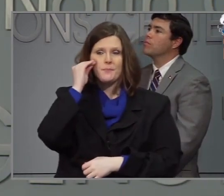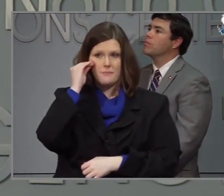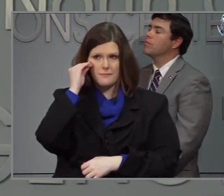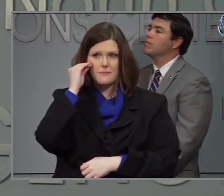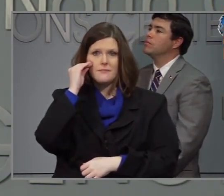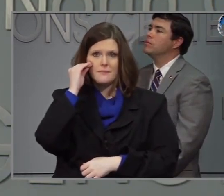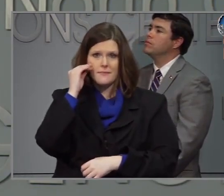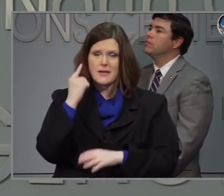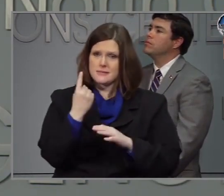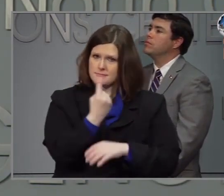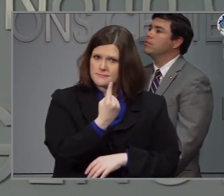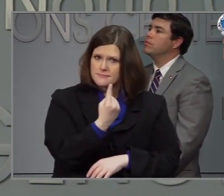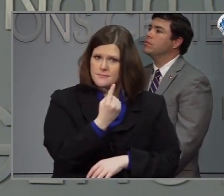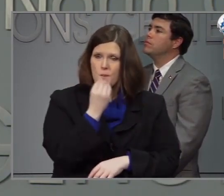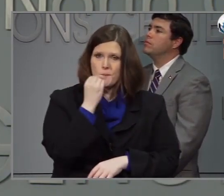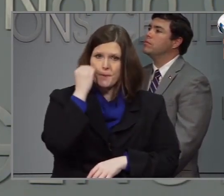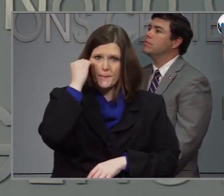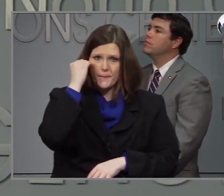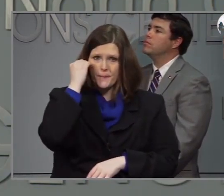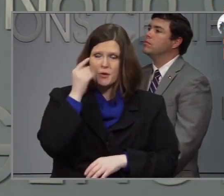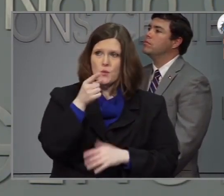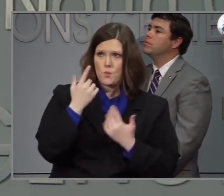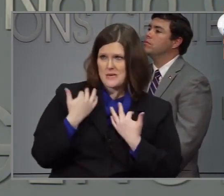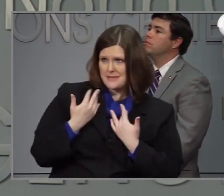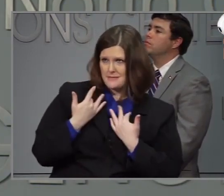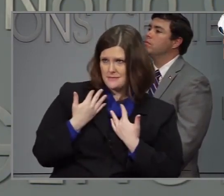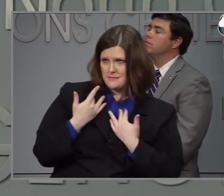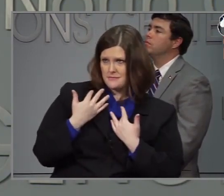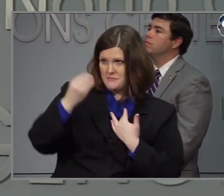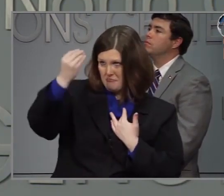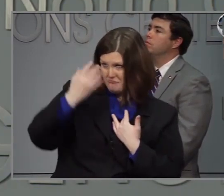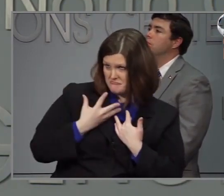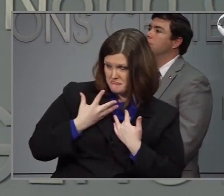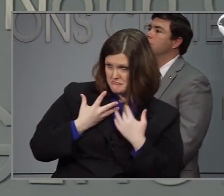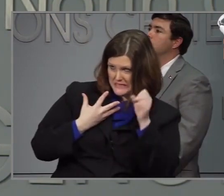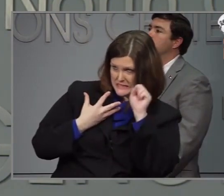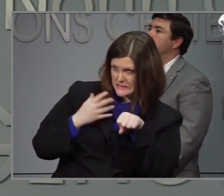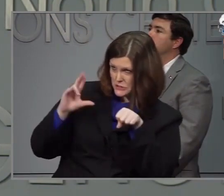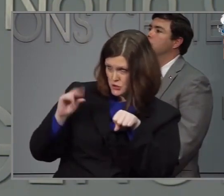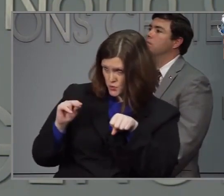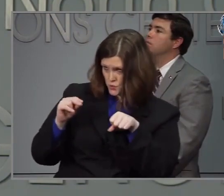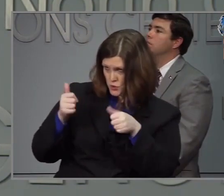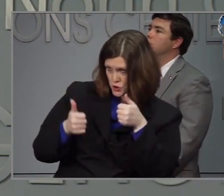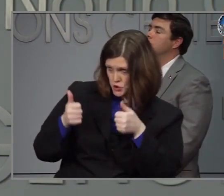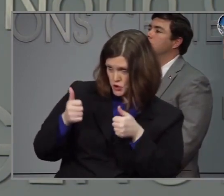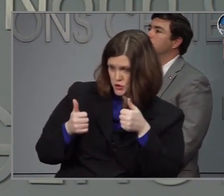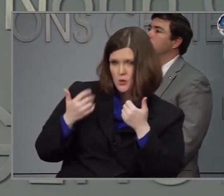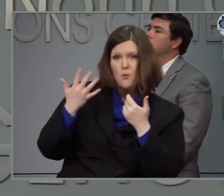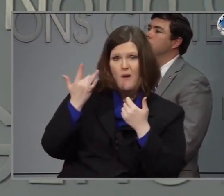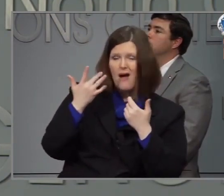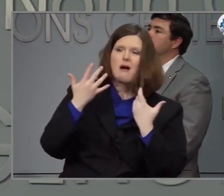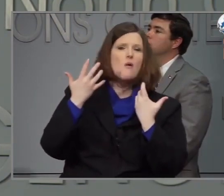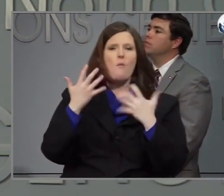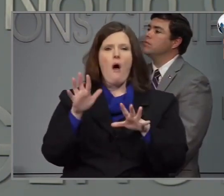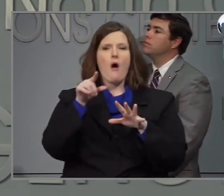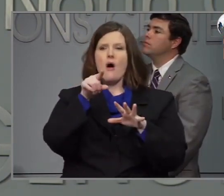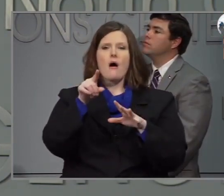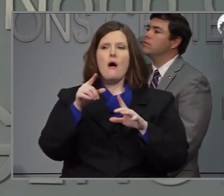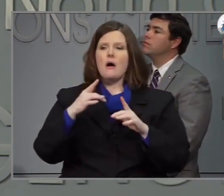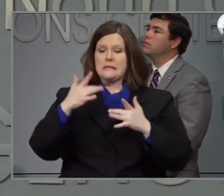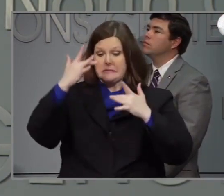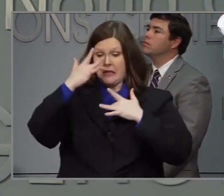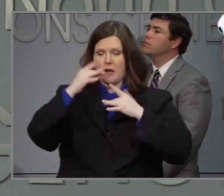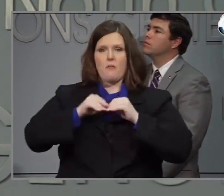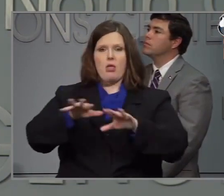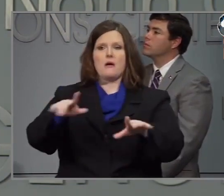permanezcan en casa mientras se esperen a escuchar el resultado de la prueba porque no deseamos que esas